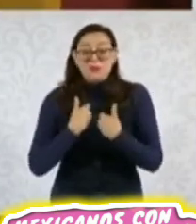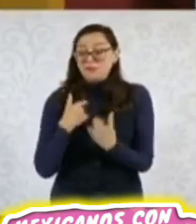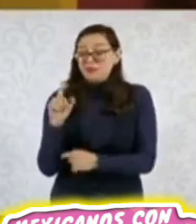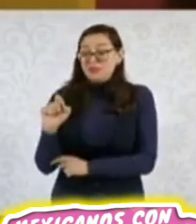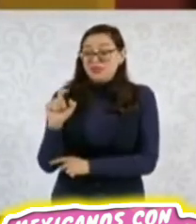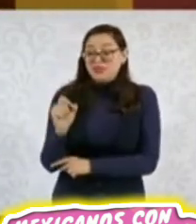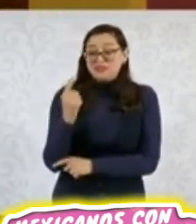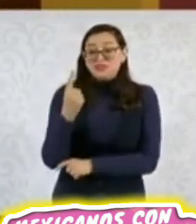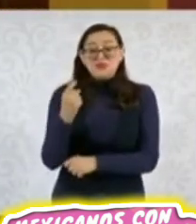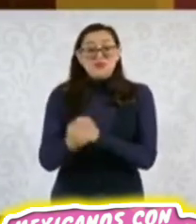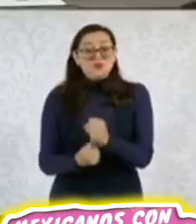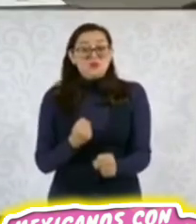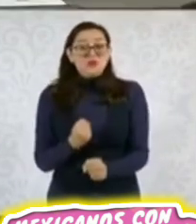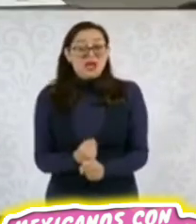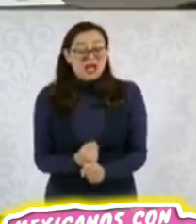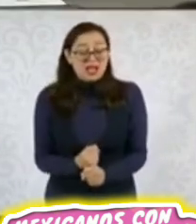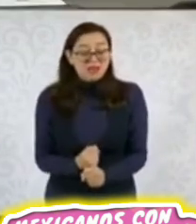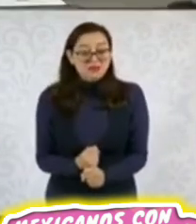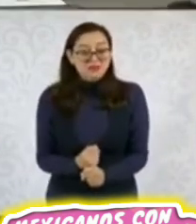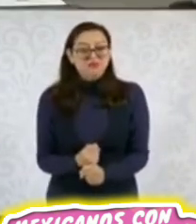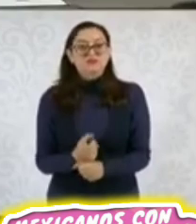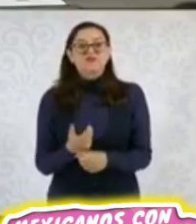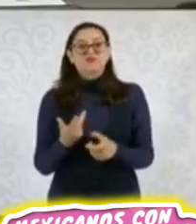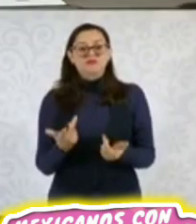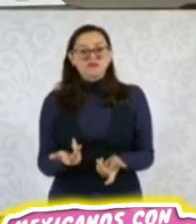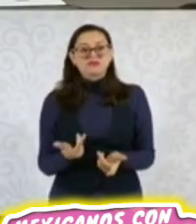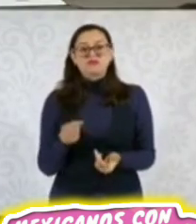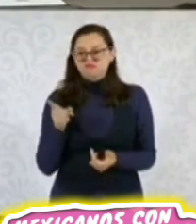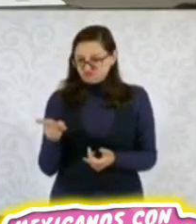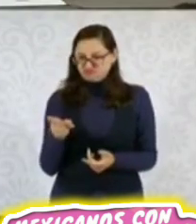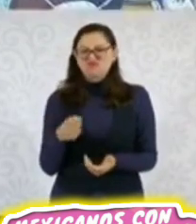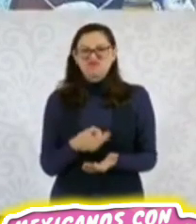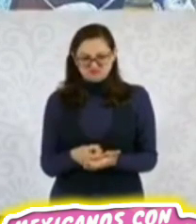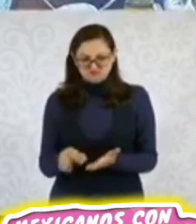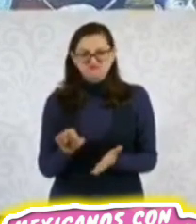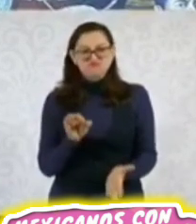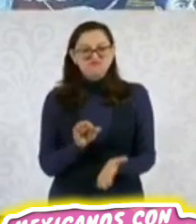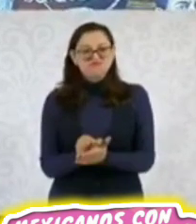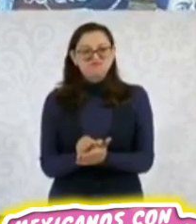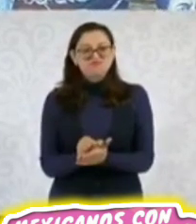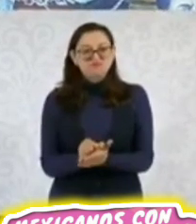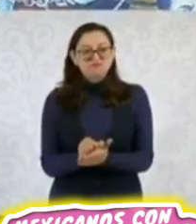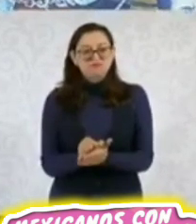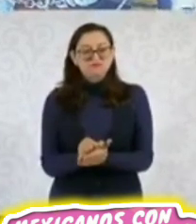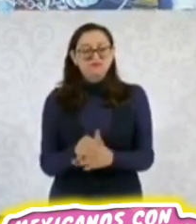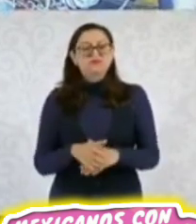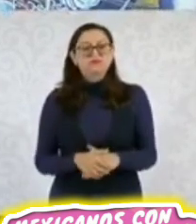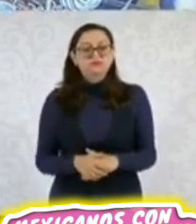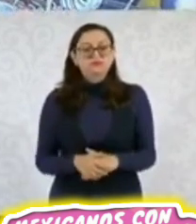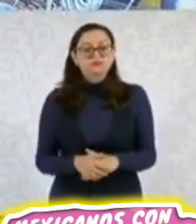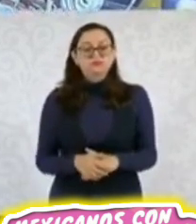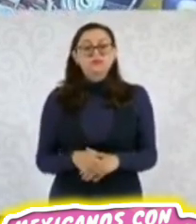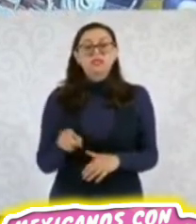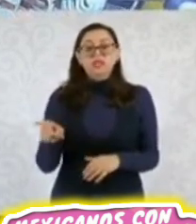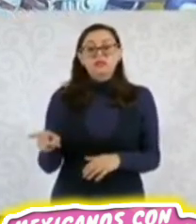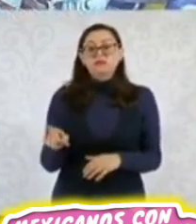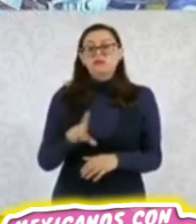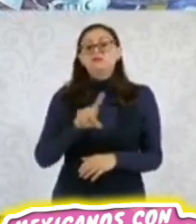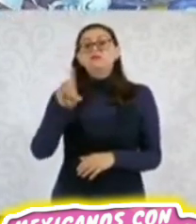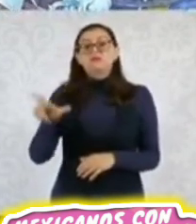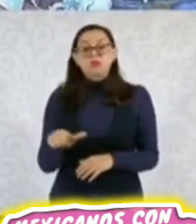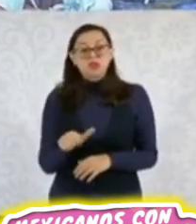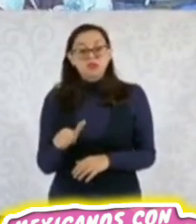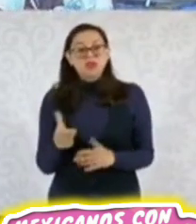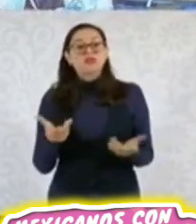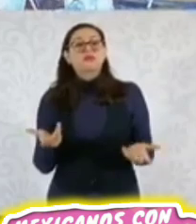estaba con esta juventud y dándose en el arrojo. Bien, ¿qué hace Leona Vicario tiempo